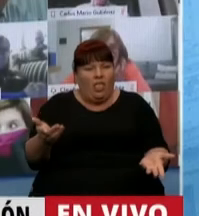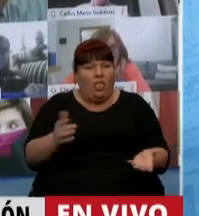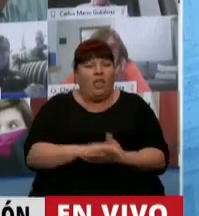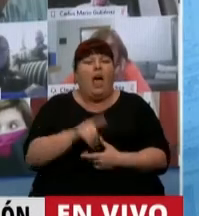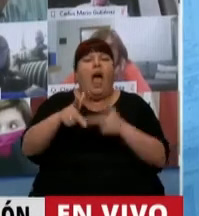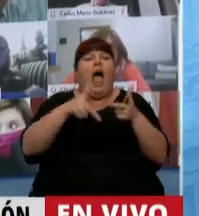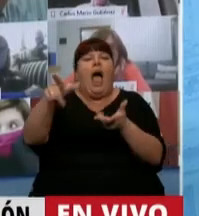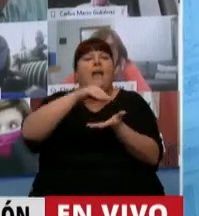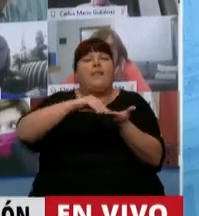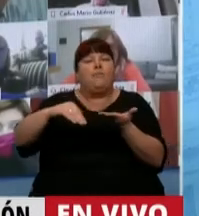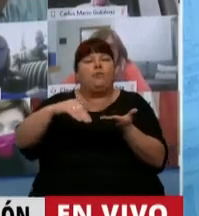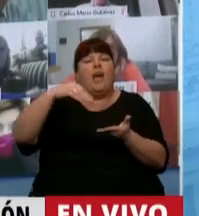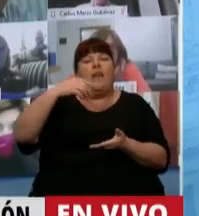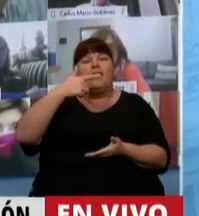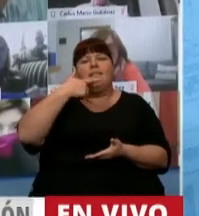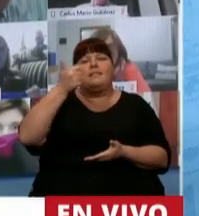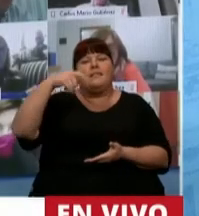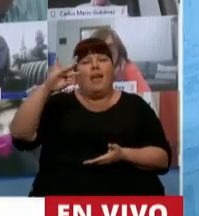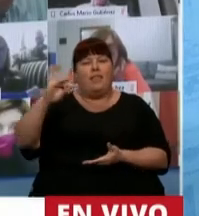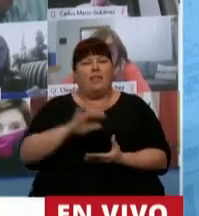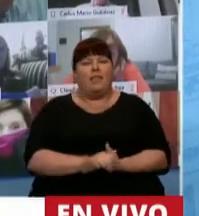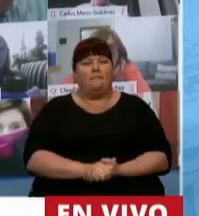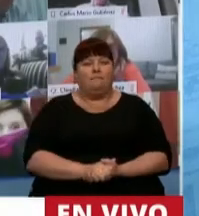Tiene la palabra la diputada Nancy Sant.